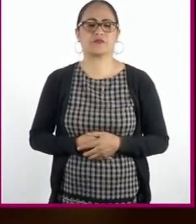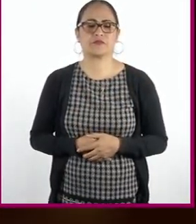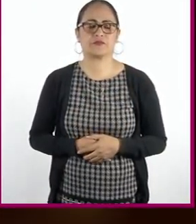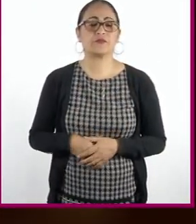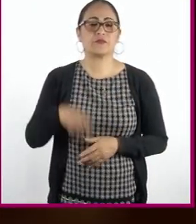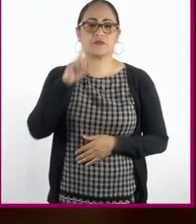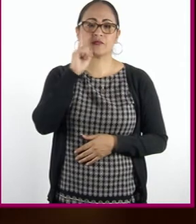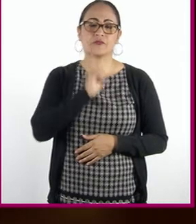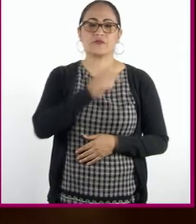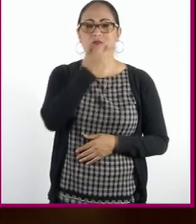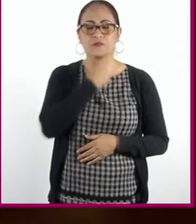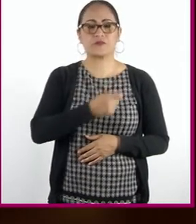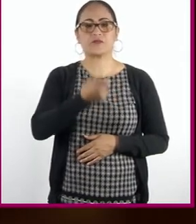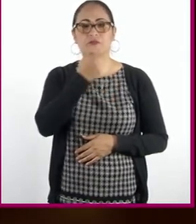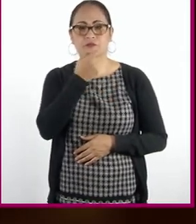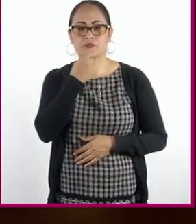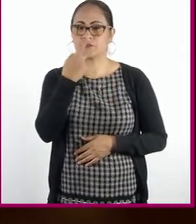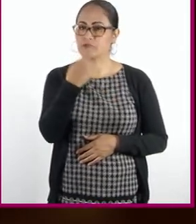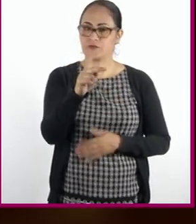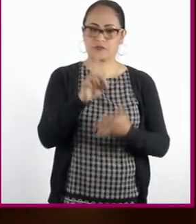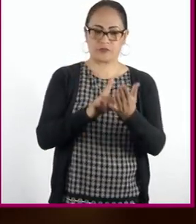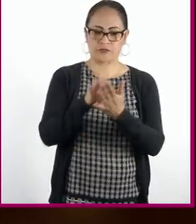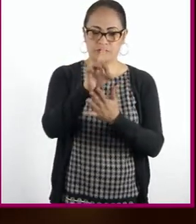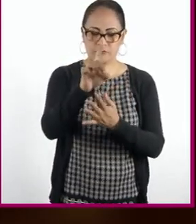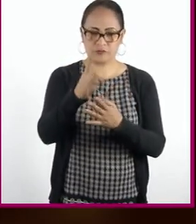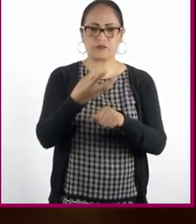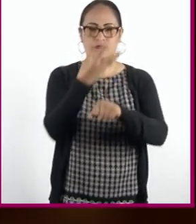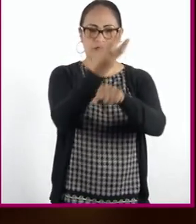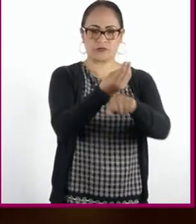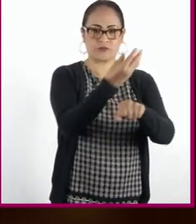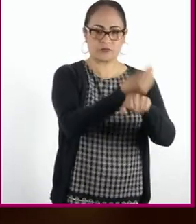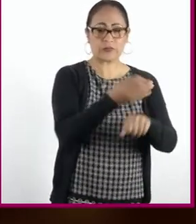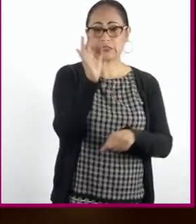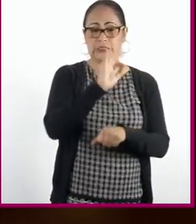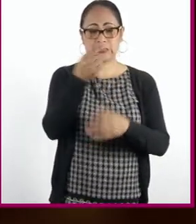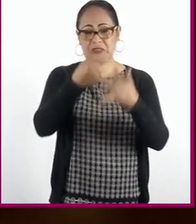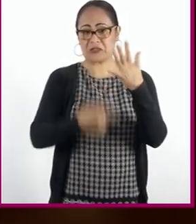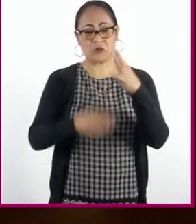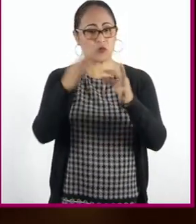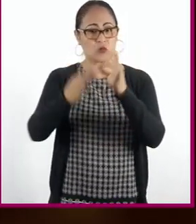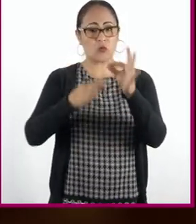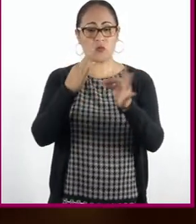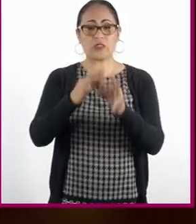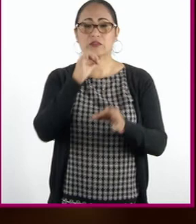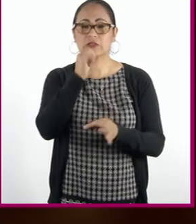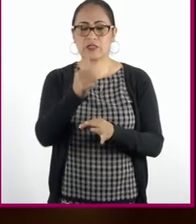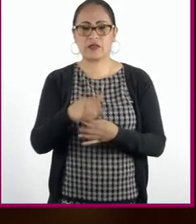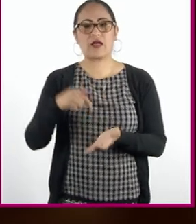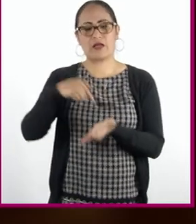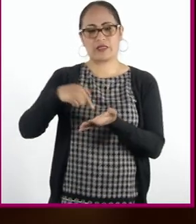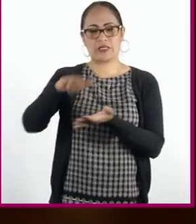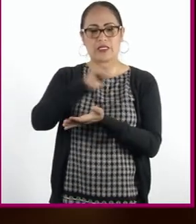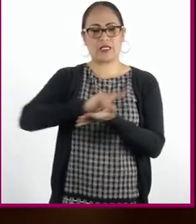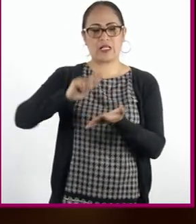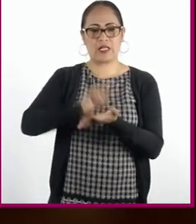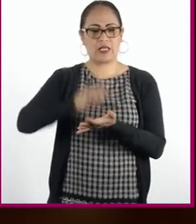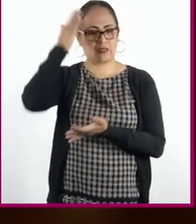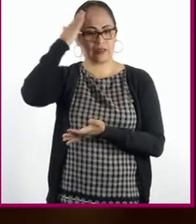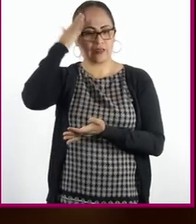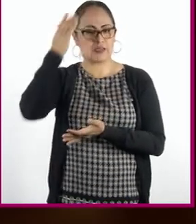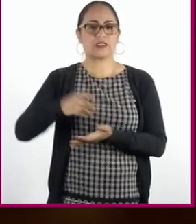a los niños a restituirles sus derechos en el caso de que no los estén ejerciendo, a partir de la Ley General de los Derechos de